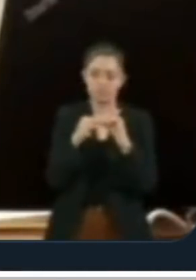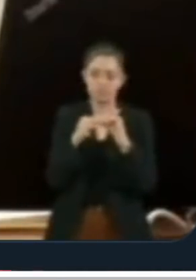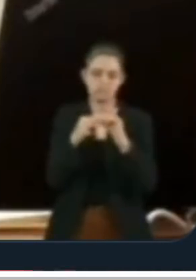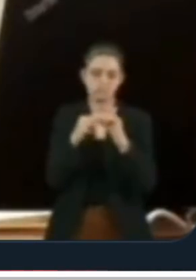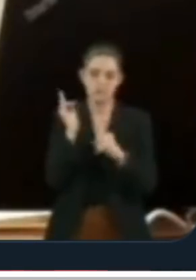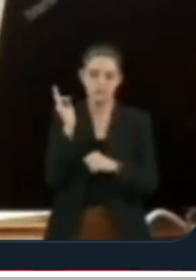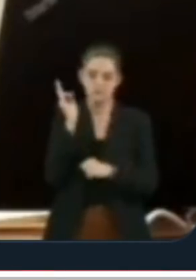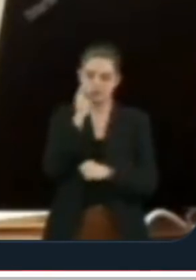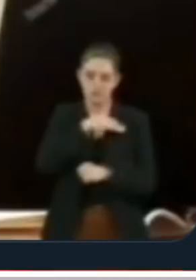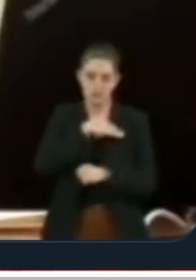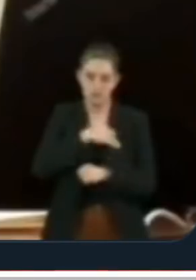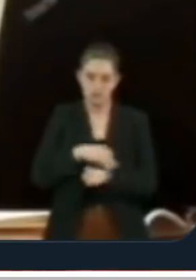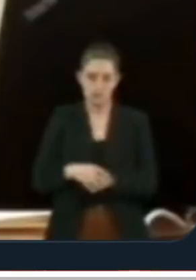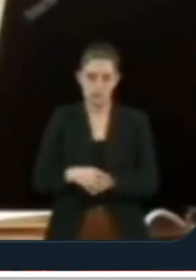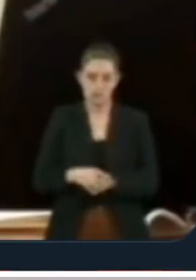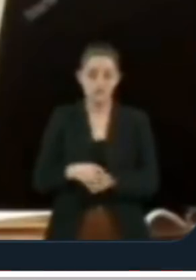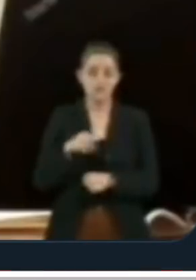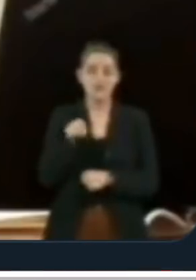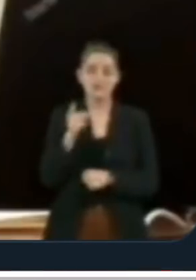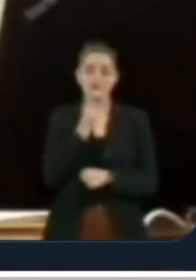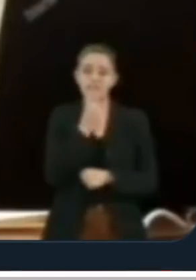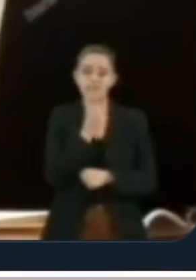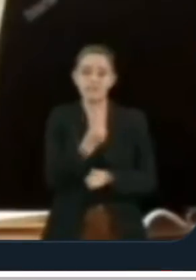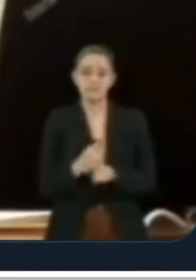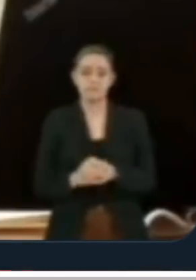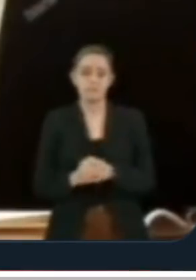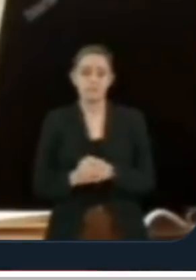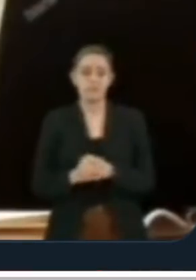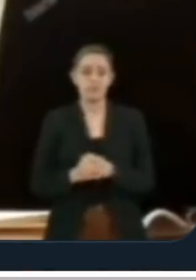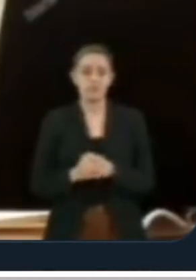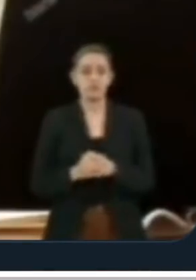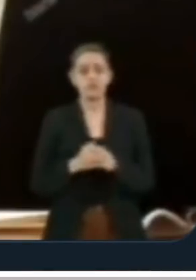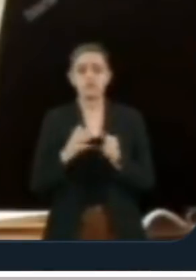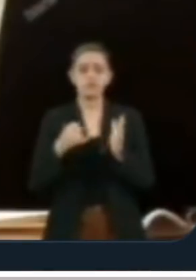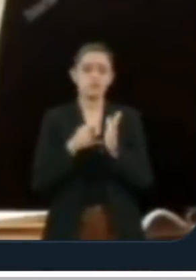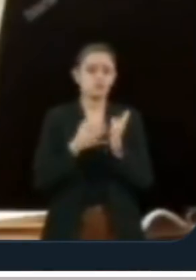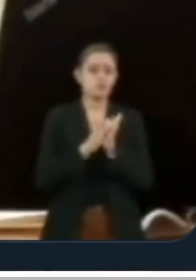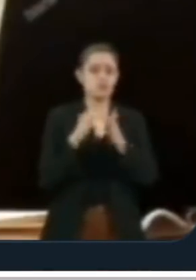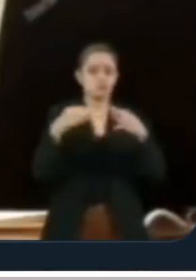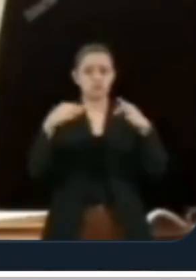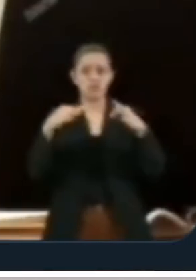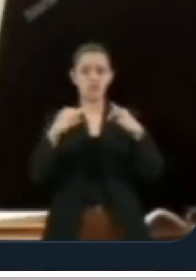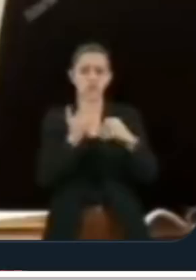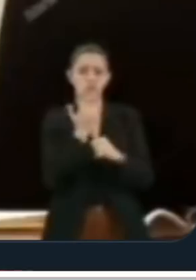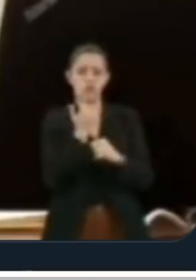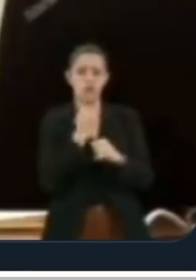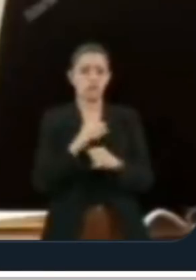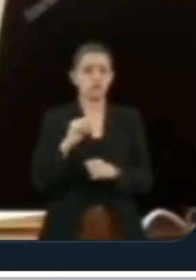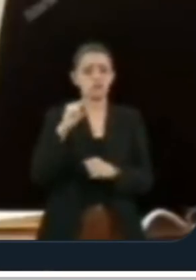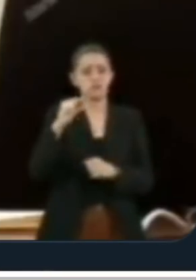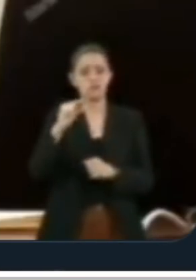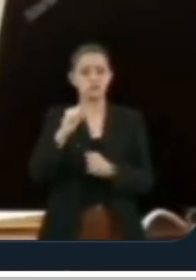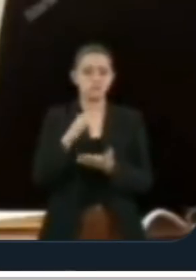falsedad de los dichos de quienes dicen que no habrá el número suficiente de boletas en las mesas de casilla.